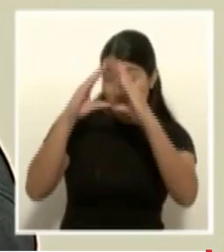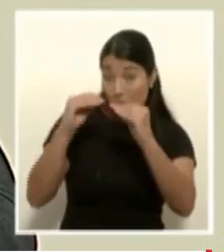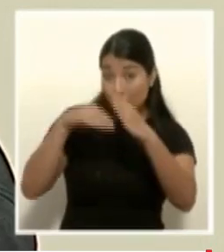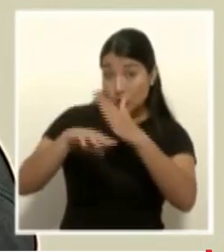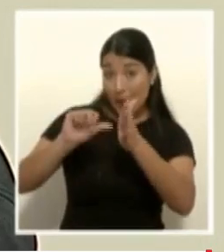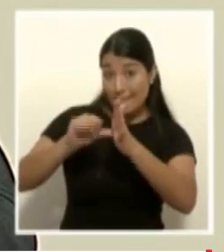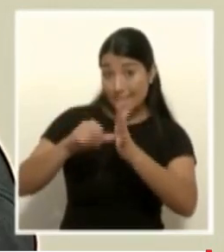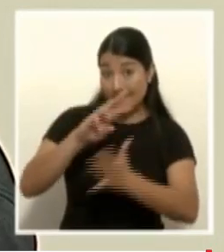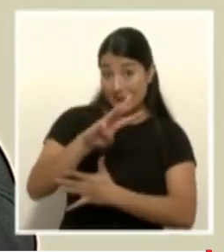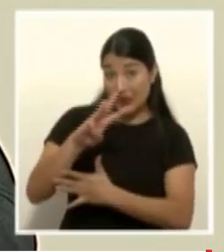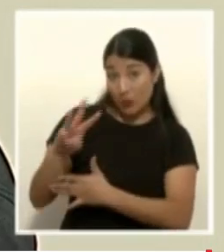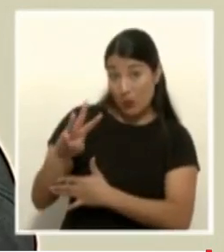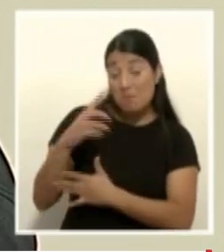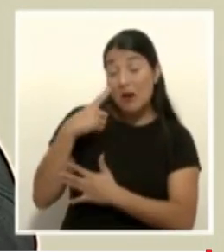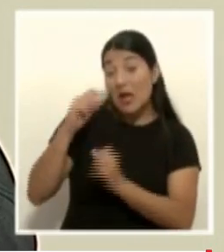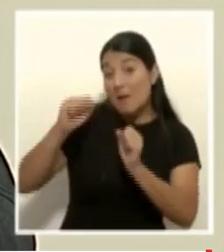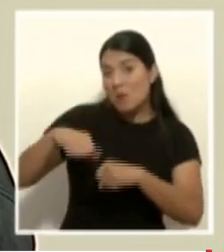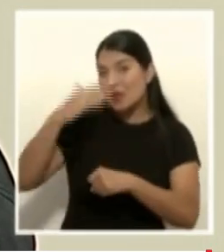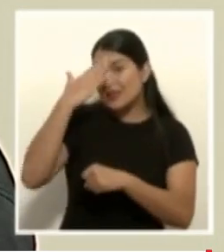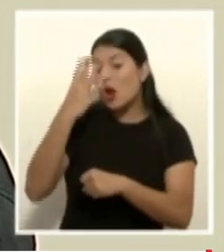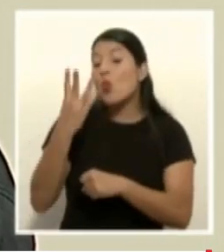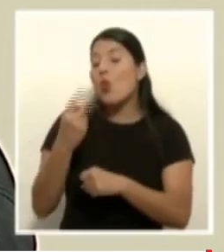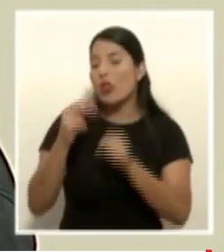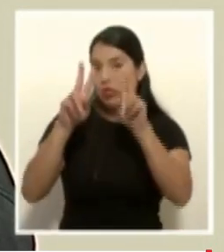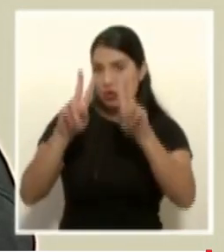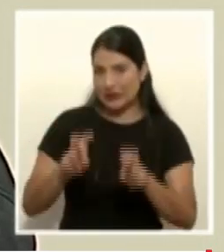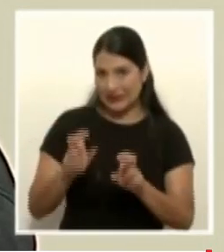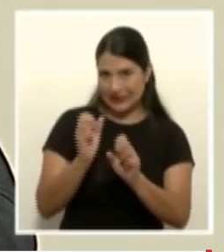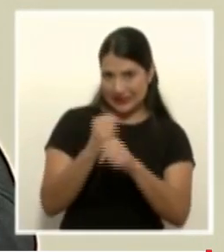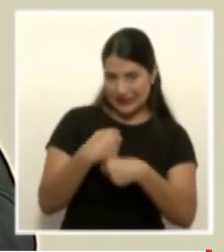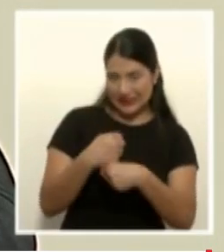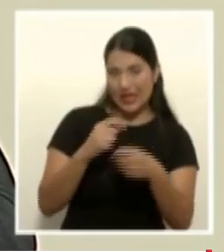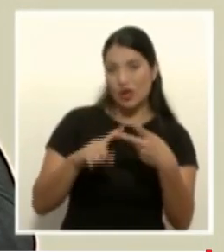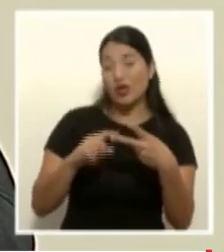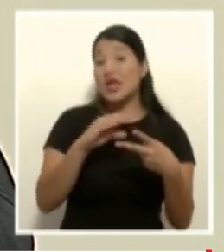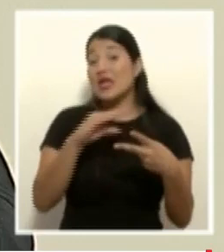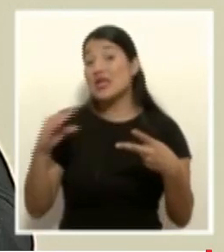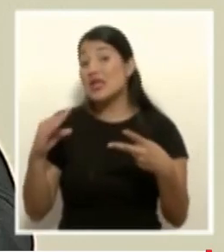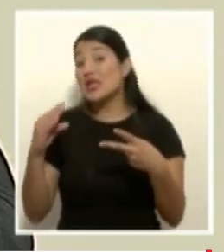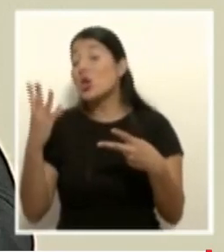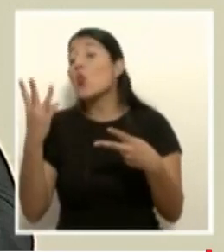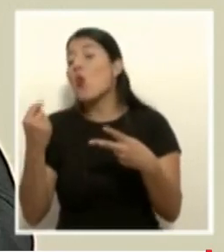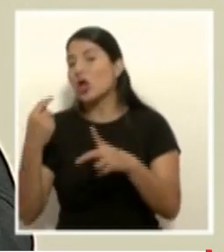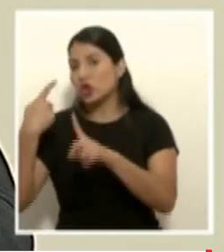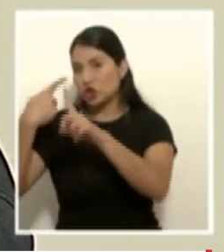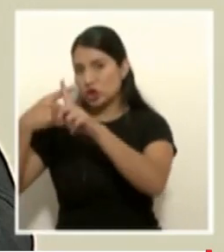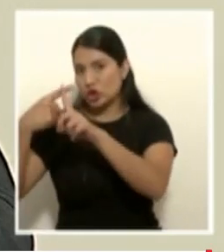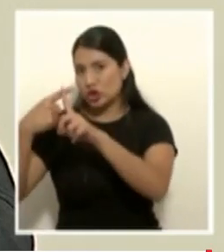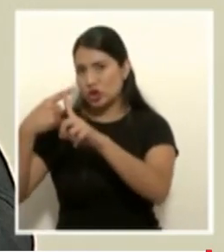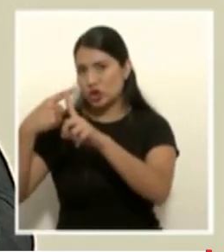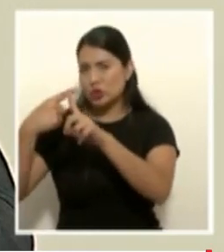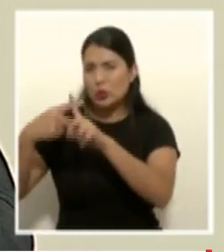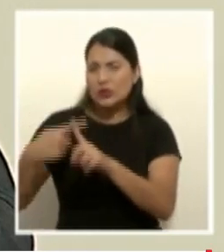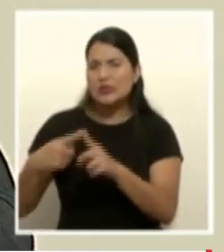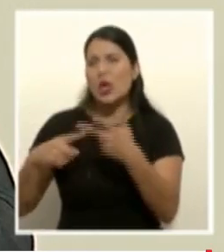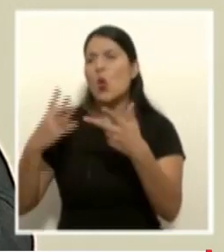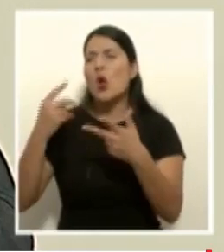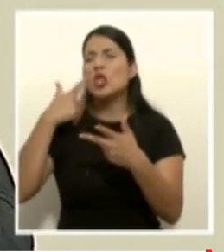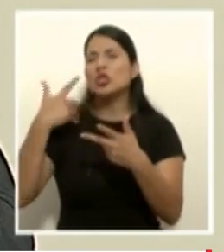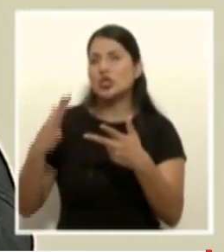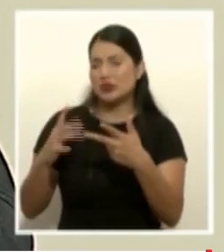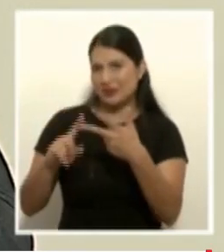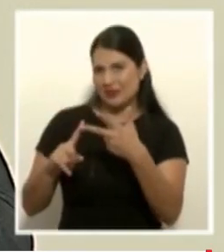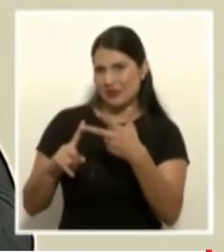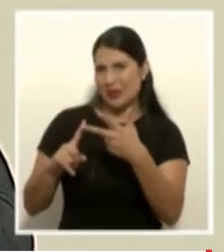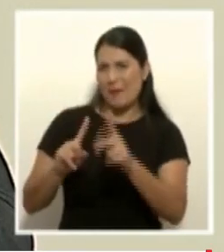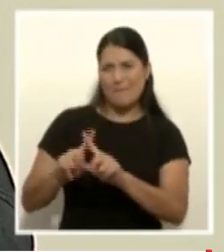las pruebas que se han ido haciendo y también los positivos, pues tener una idea de cómo va el asunto de sospechosos que se han ido generando a lo largo del tiempo. Pero es un dato que en